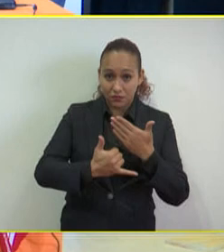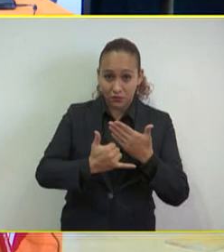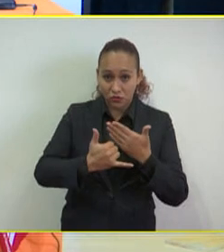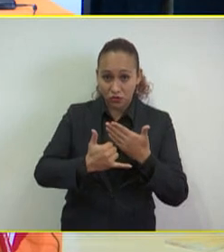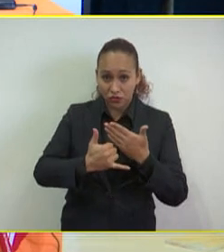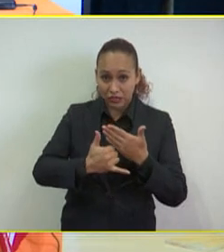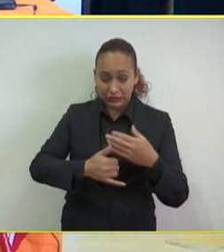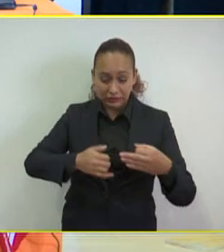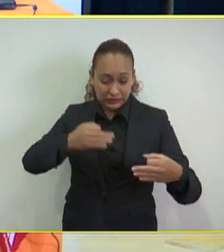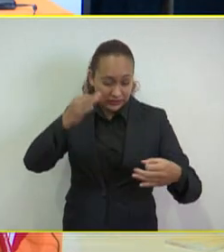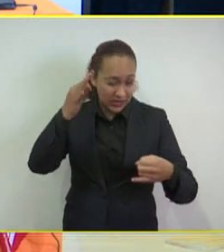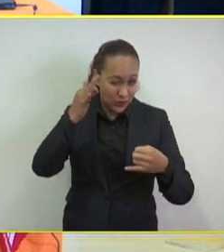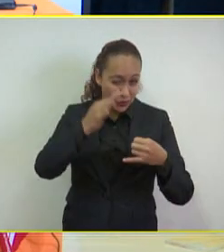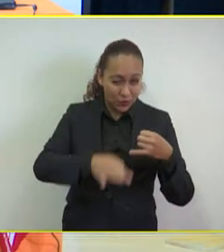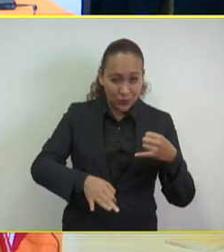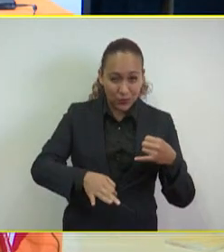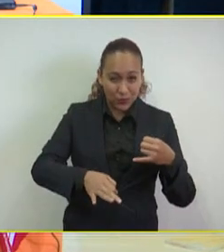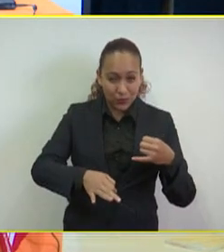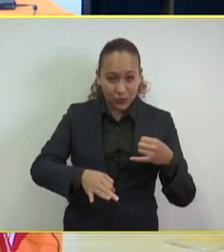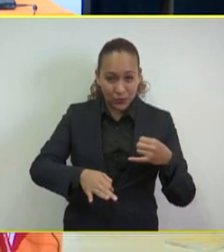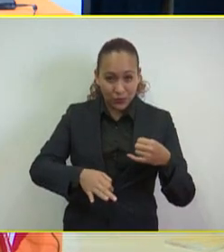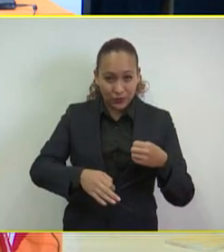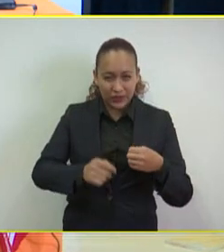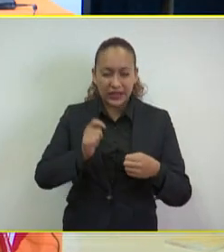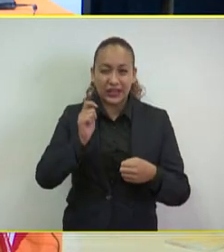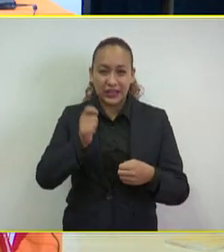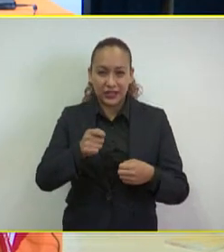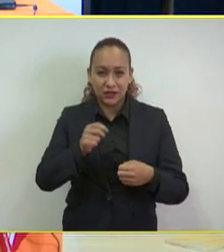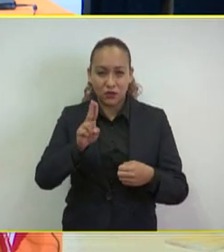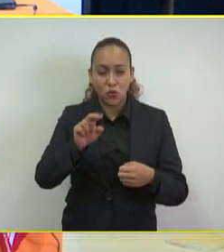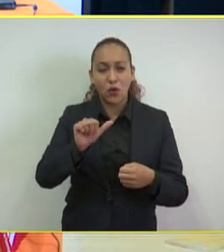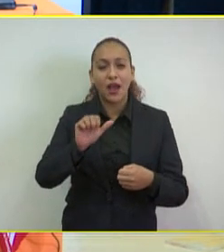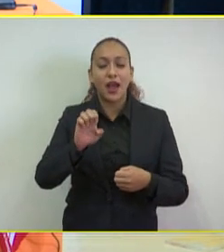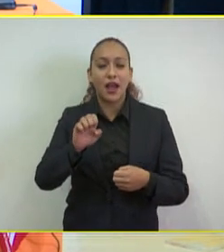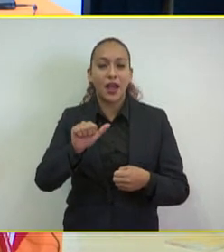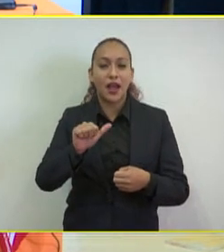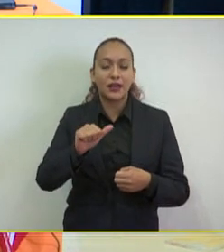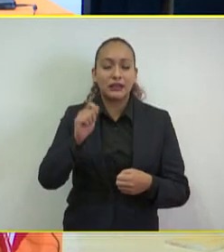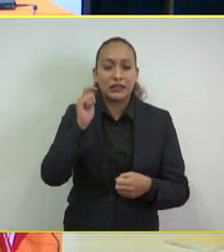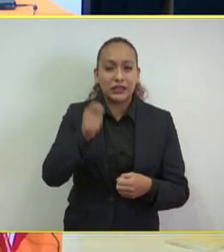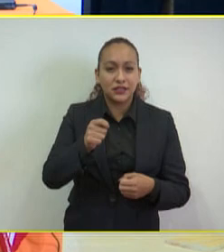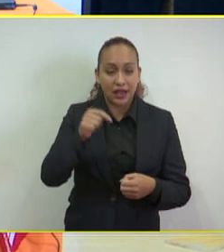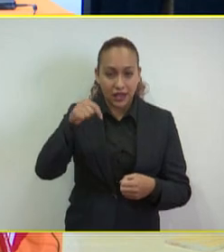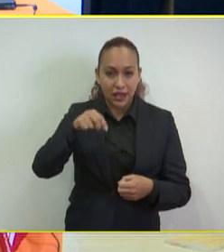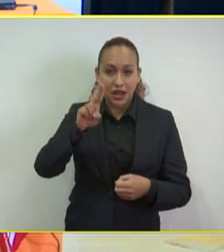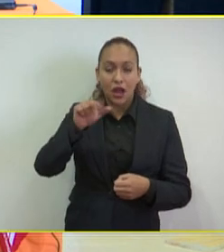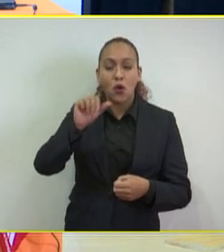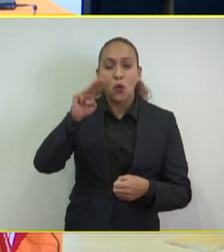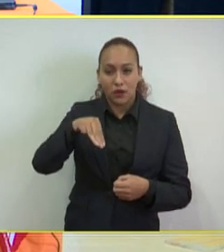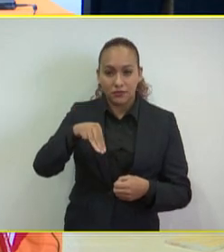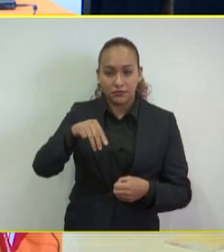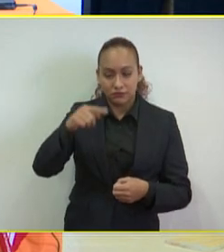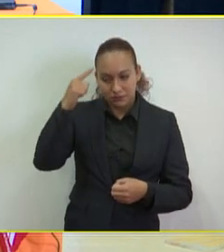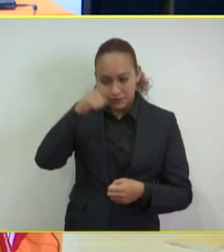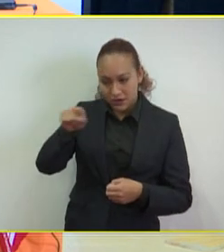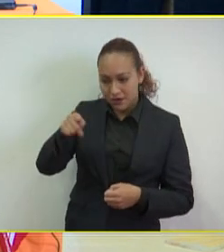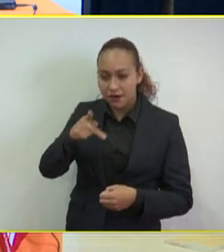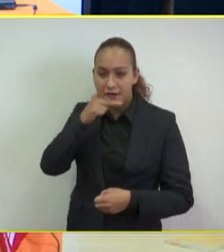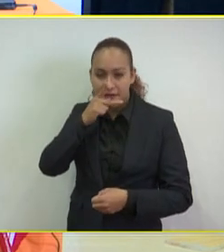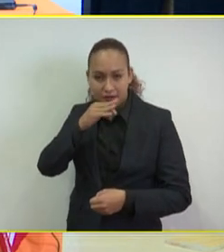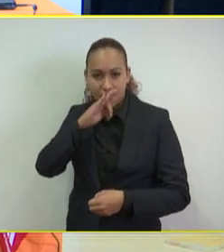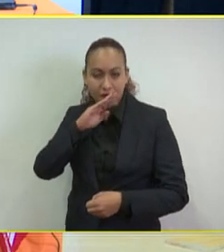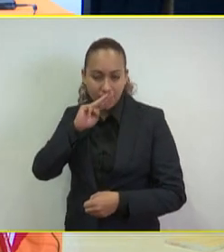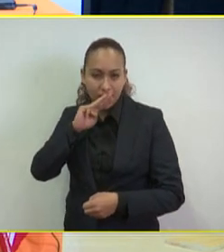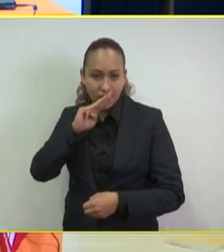El proyecto terminal es una UEA que, bueno, en la UAM, para los papás de